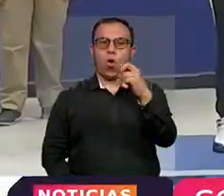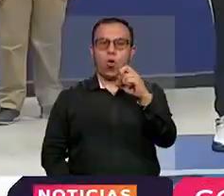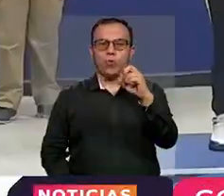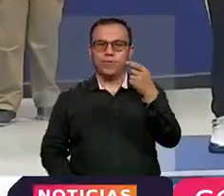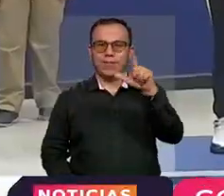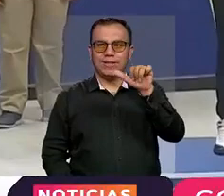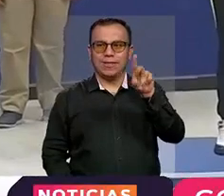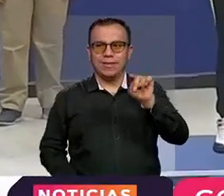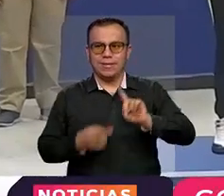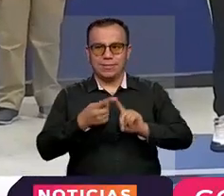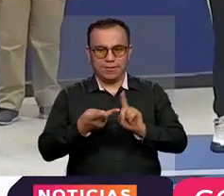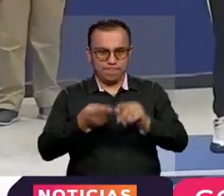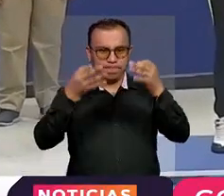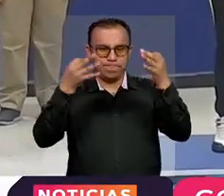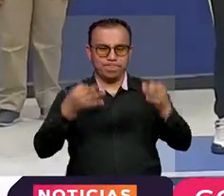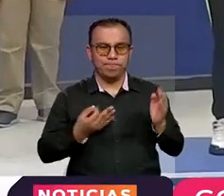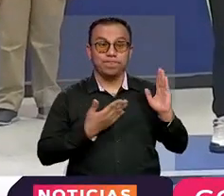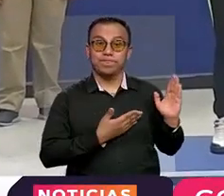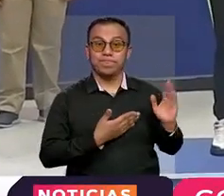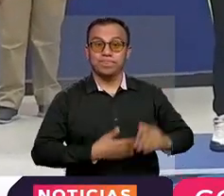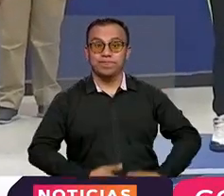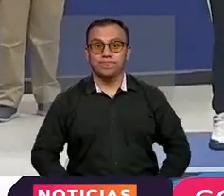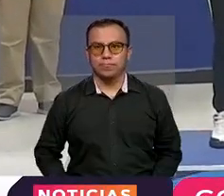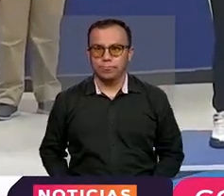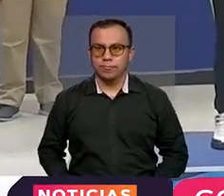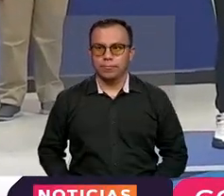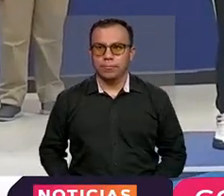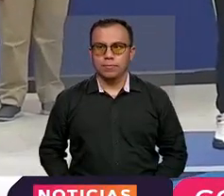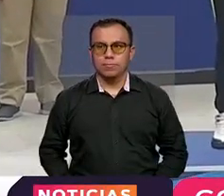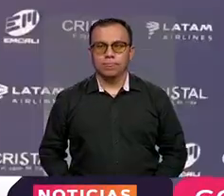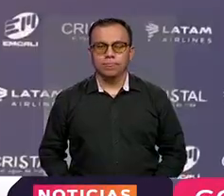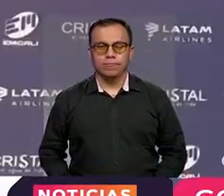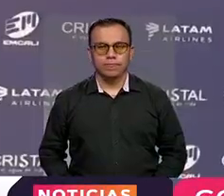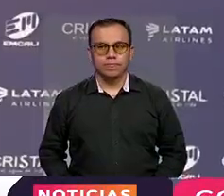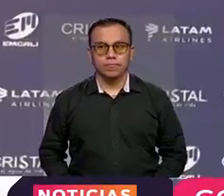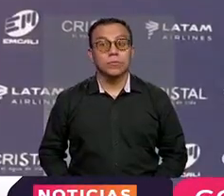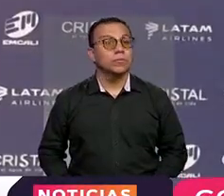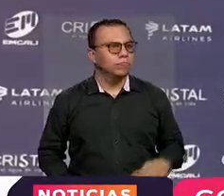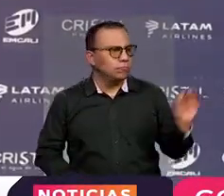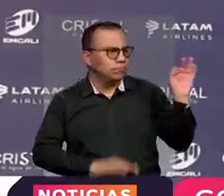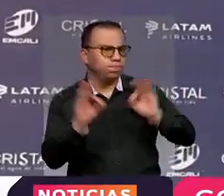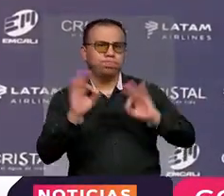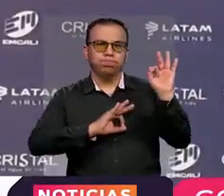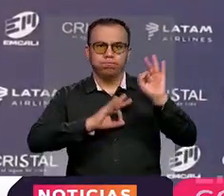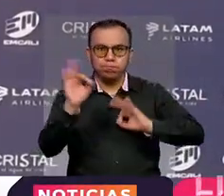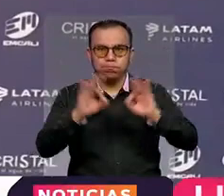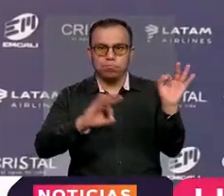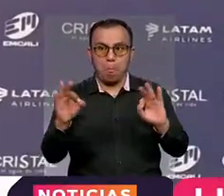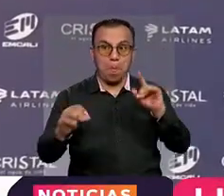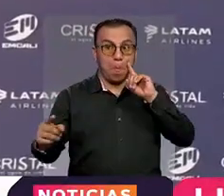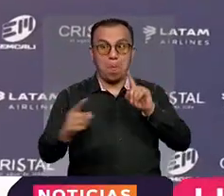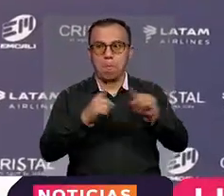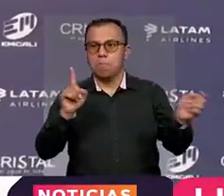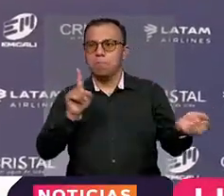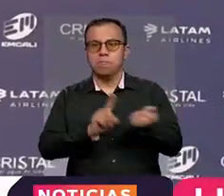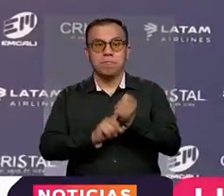Lina Hernández en la prueba Omnium Ciclismo de Pista. Venía de hacer una preparación muy fuerte en la ruta para poder llegar